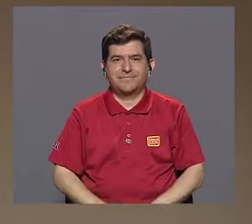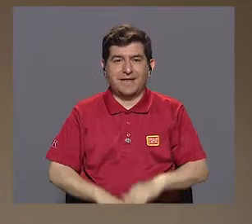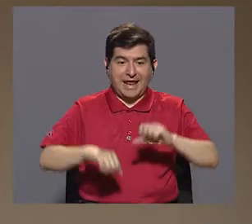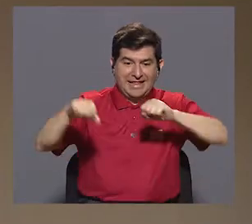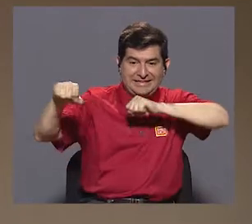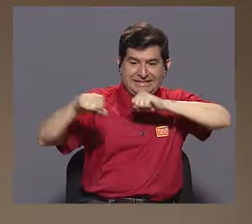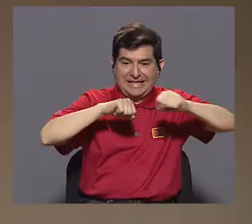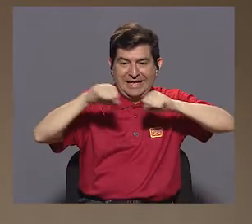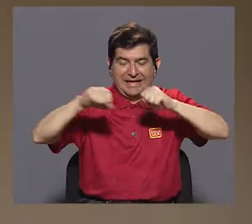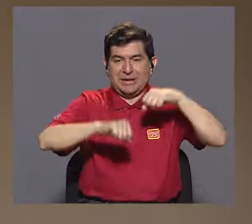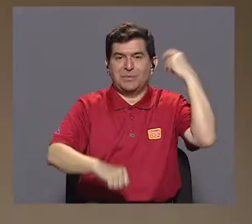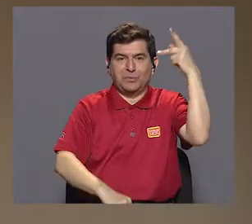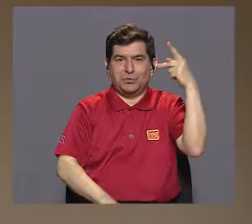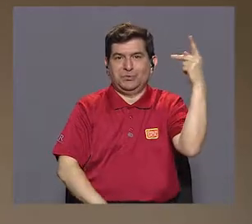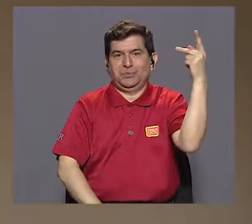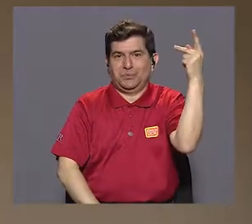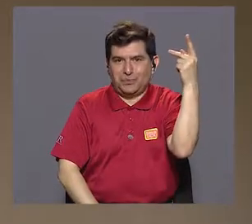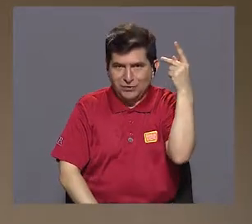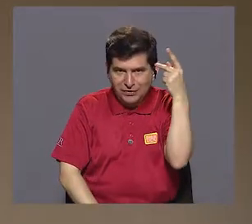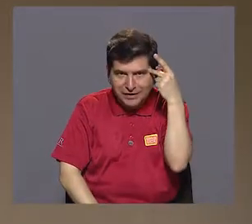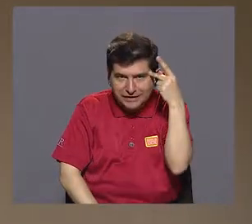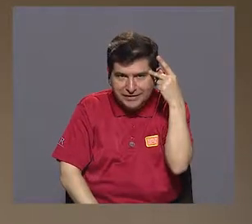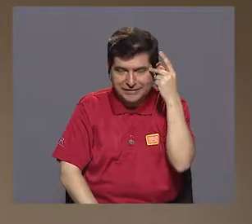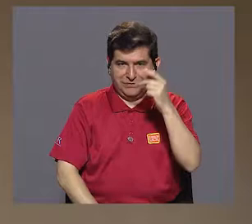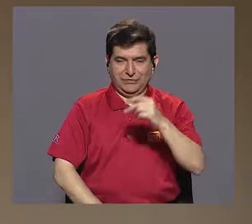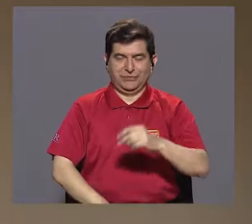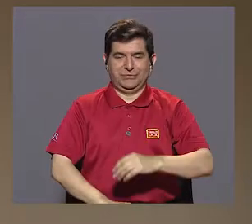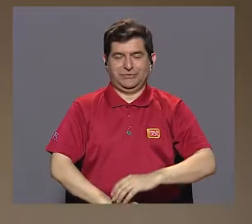de un terremoto